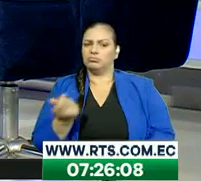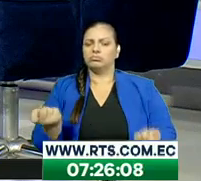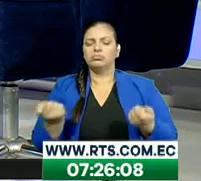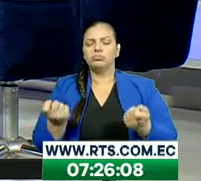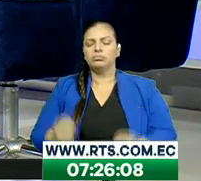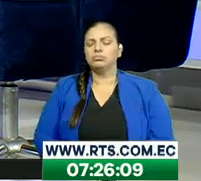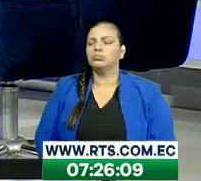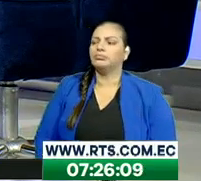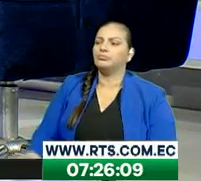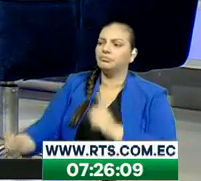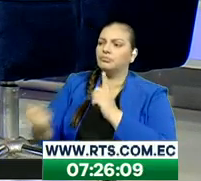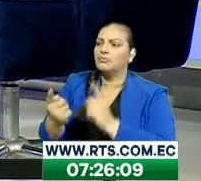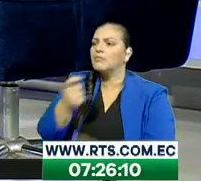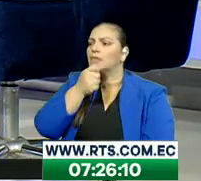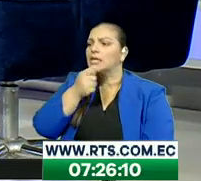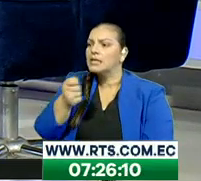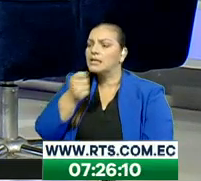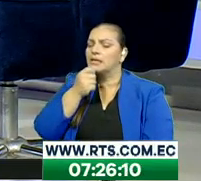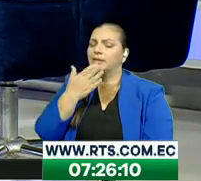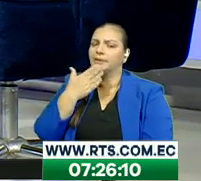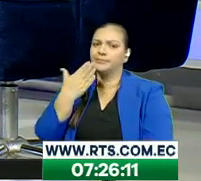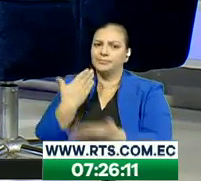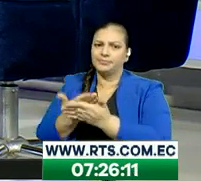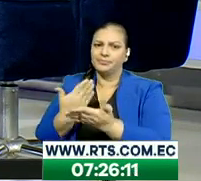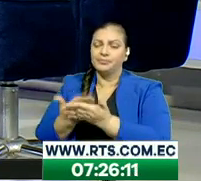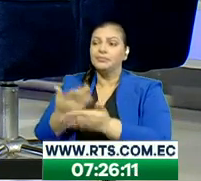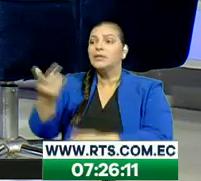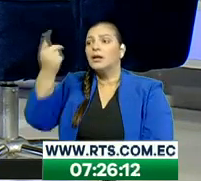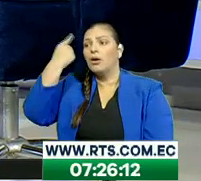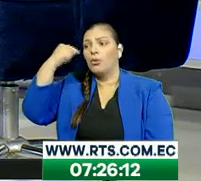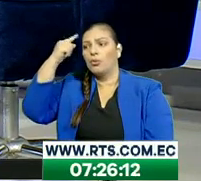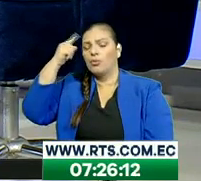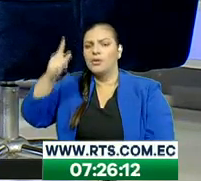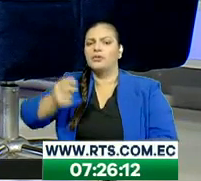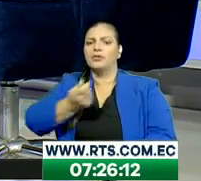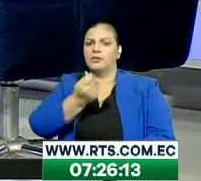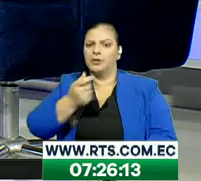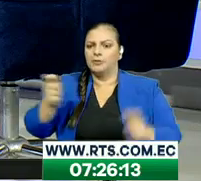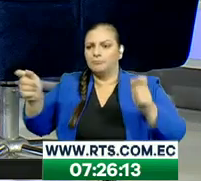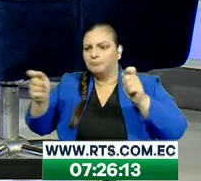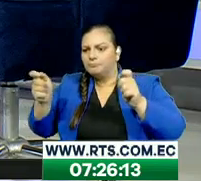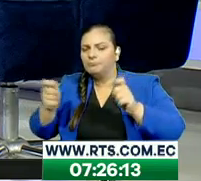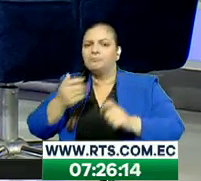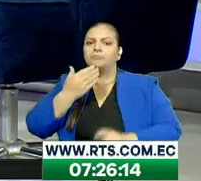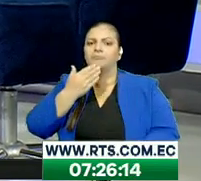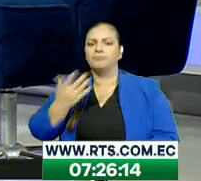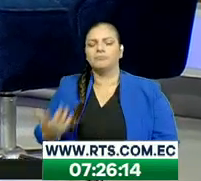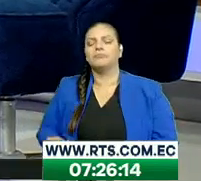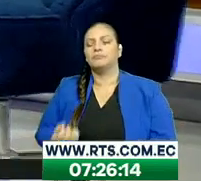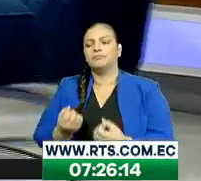déficit fiscal y también las inversiones que busca el gobierno en algunas instituciones públicas. Vamos a la pausa comercial, aquí en La Noticia.